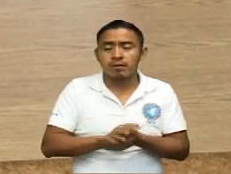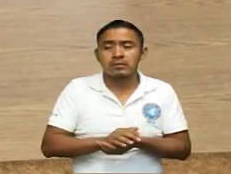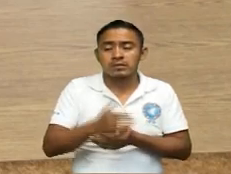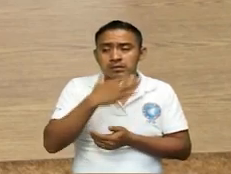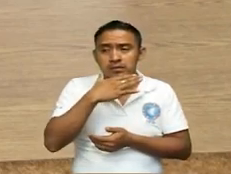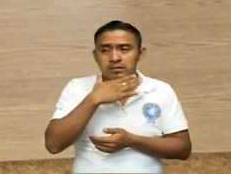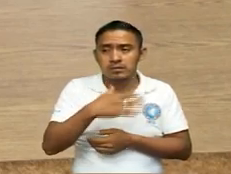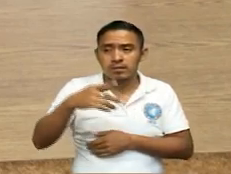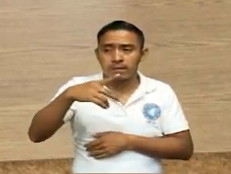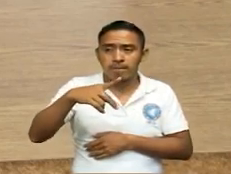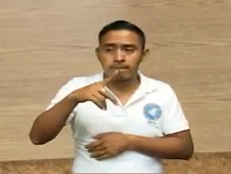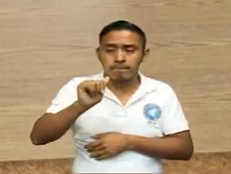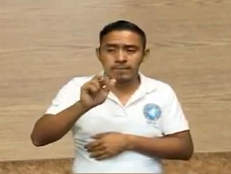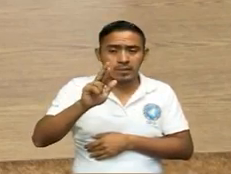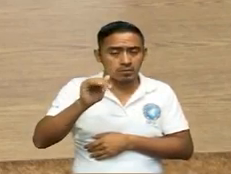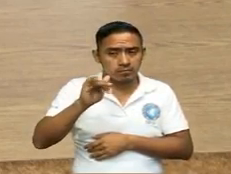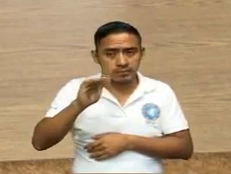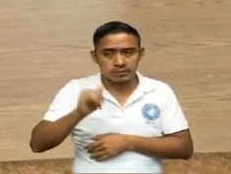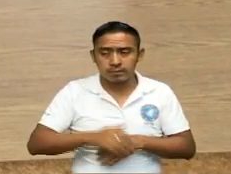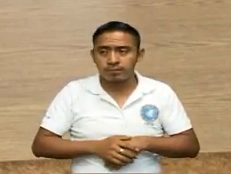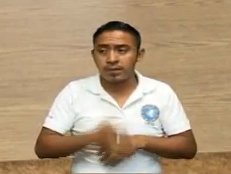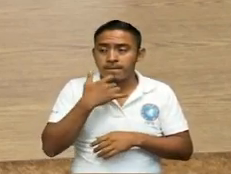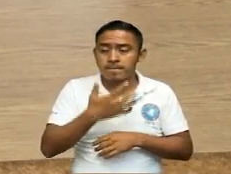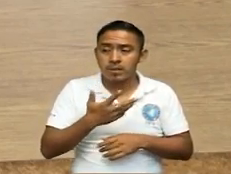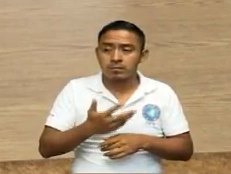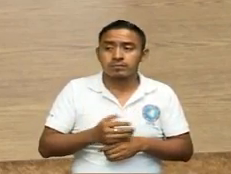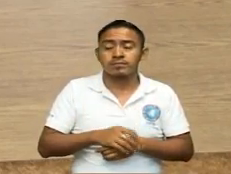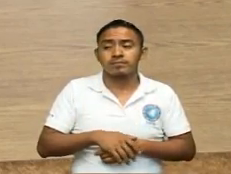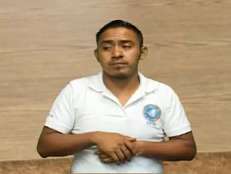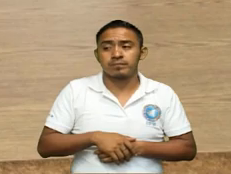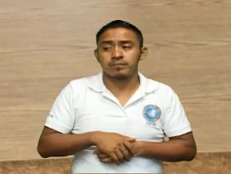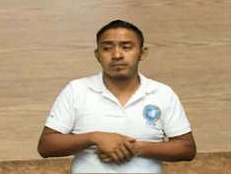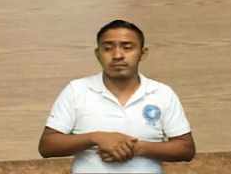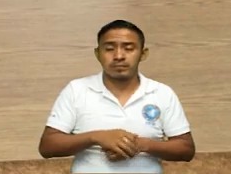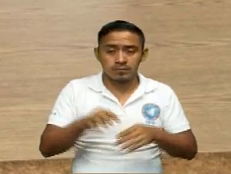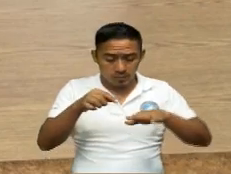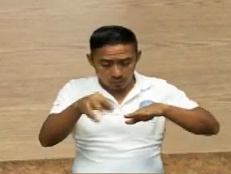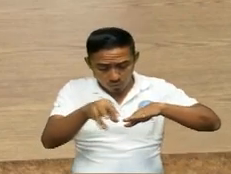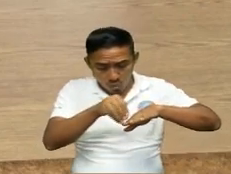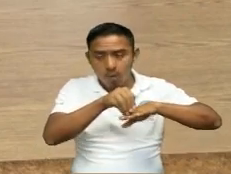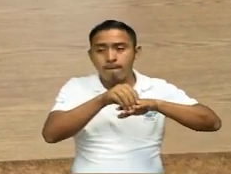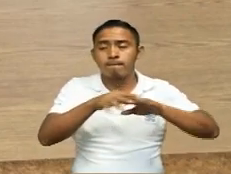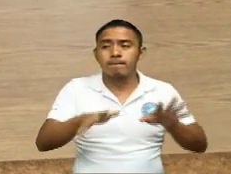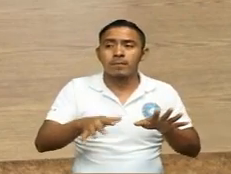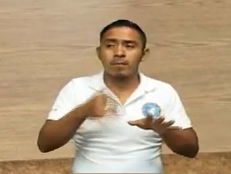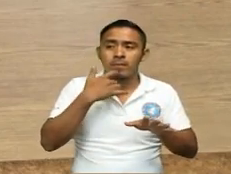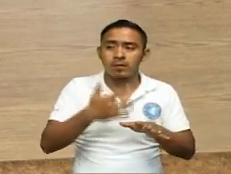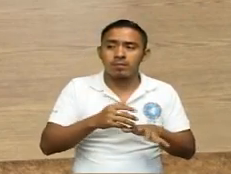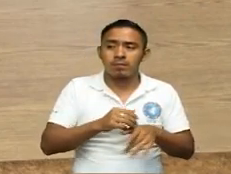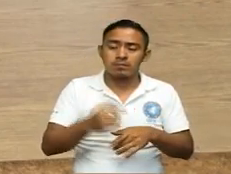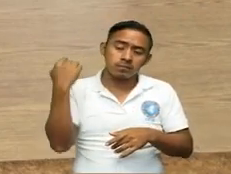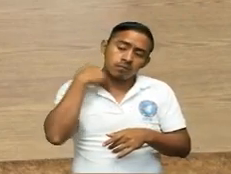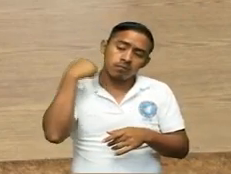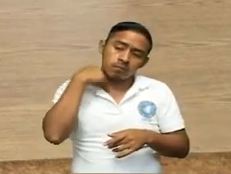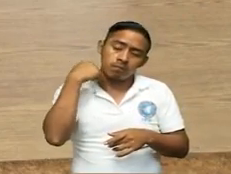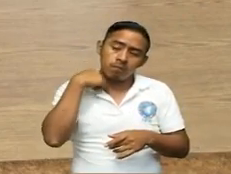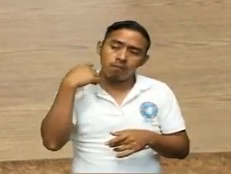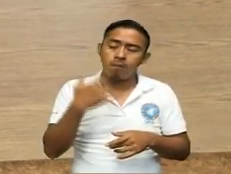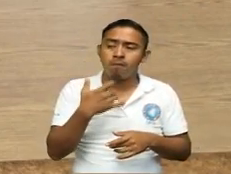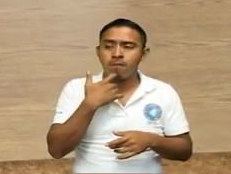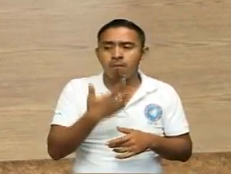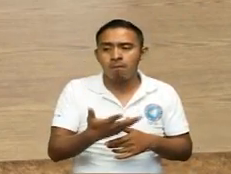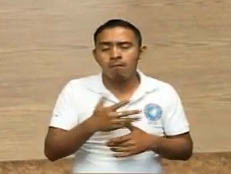la paronicia candidiásica causada por una levadura, en este caso por cándida. Estos hongos son frecuentes en las pacientes que son amas de